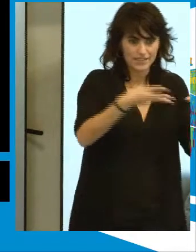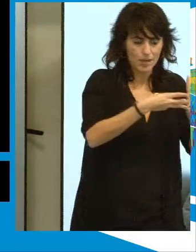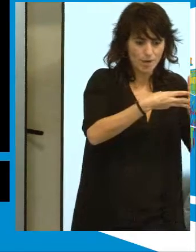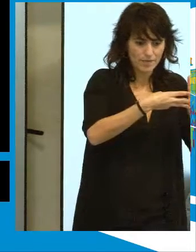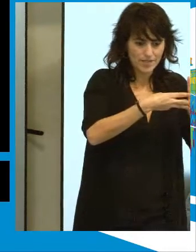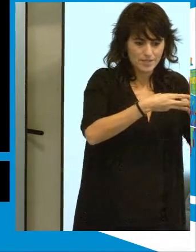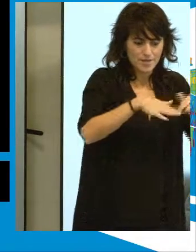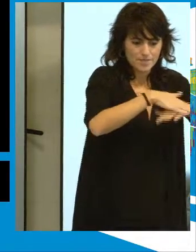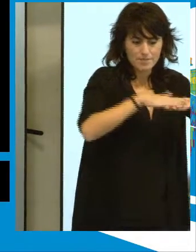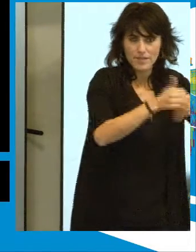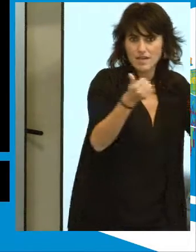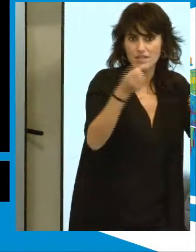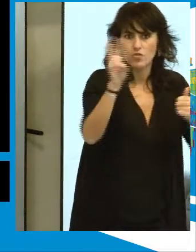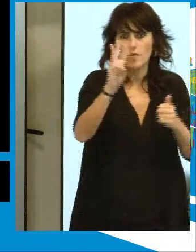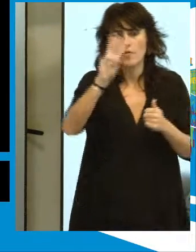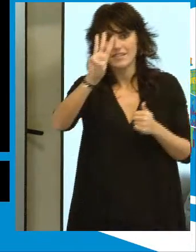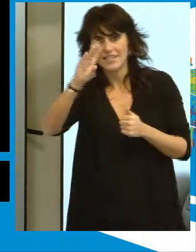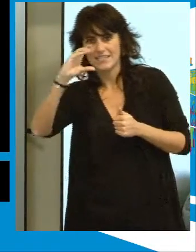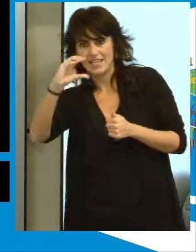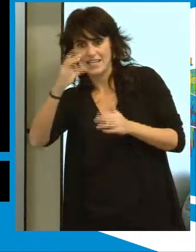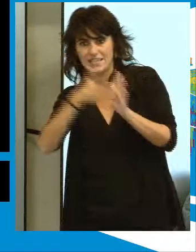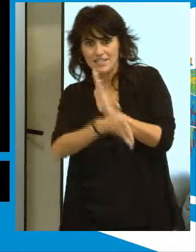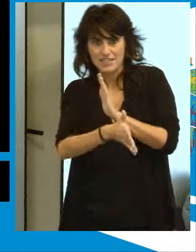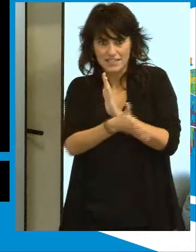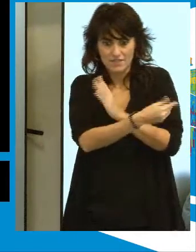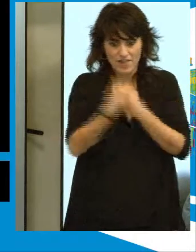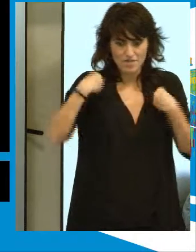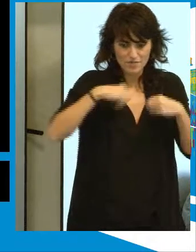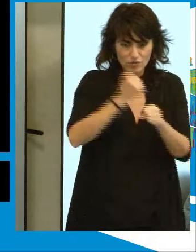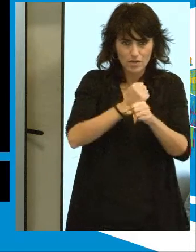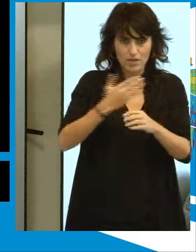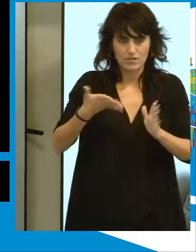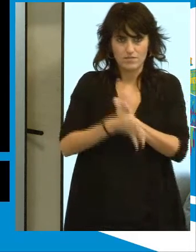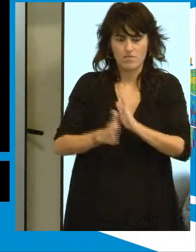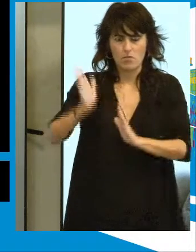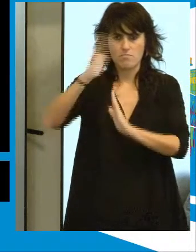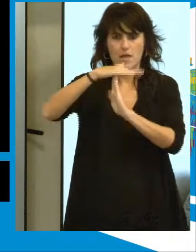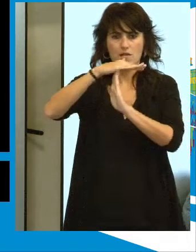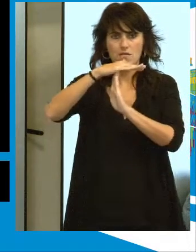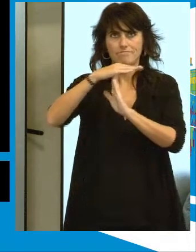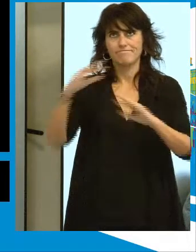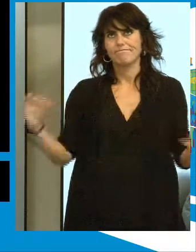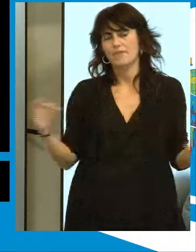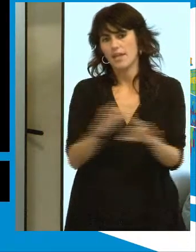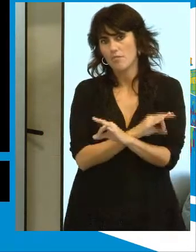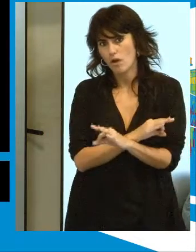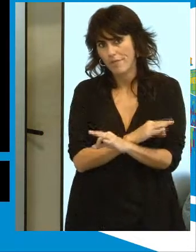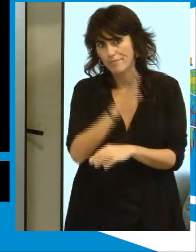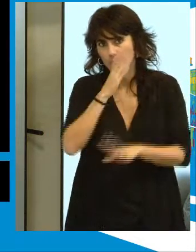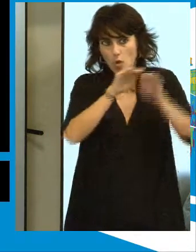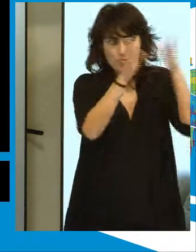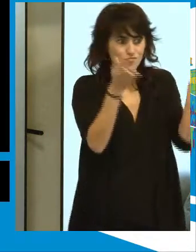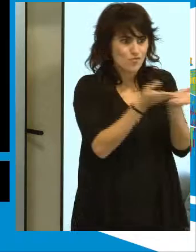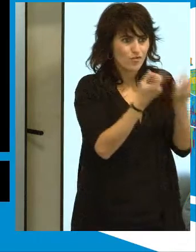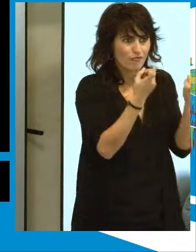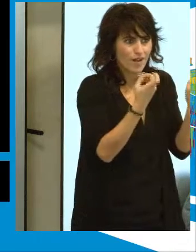que pide la W3C, el estándar Guayaría. O sea, trabajamos mucho y nos produjo un parón de decir, pues nos hemos equivocado, porque como el mundo no